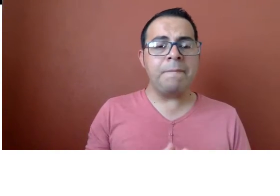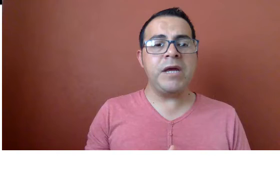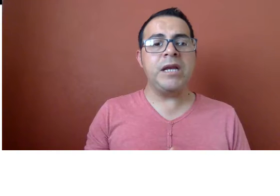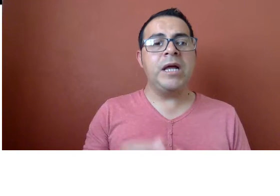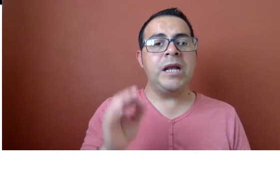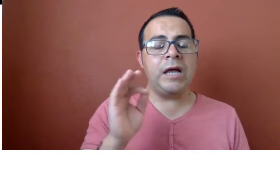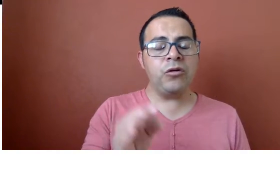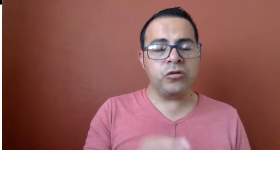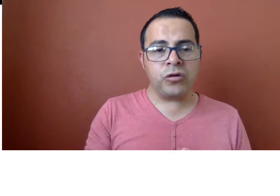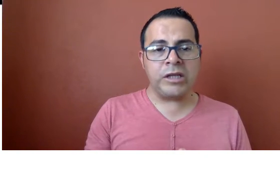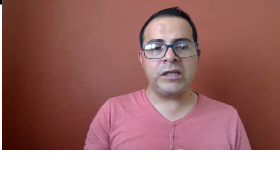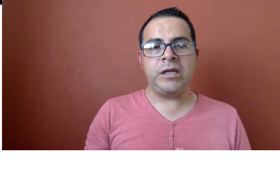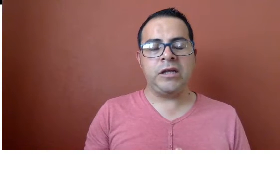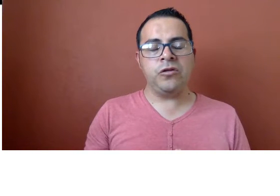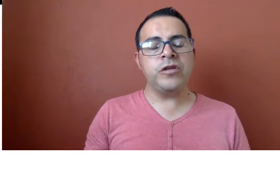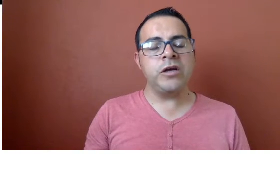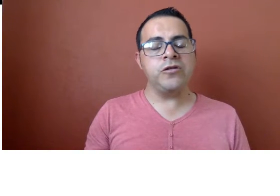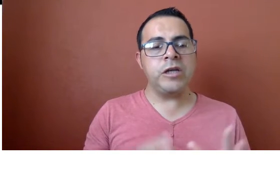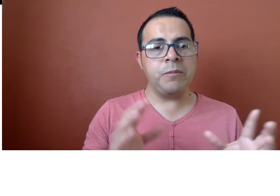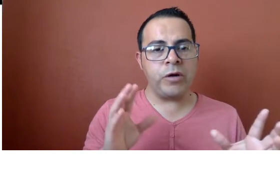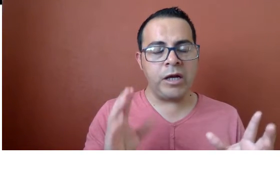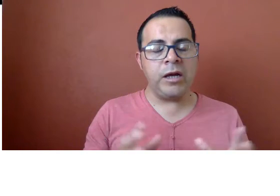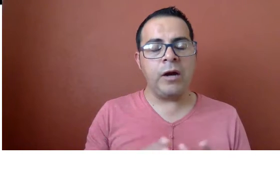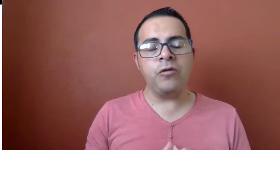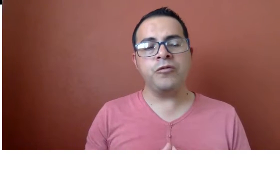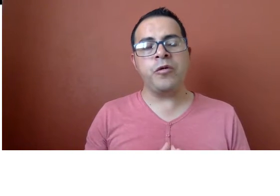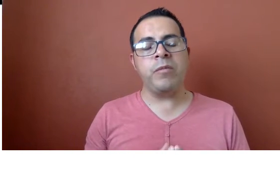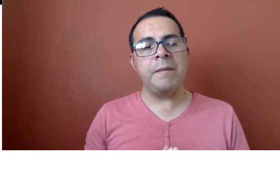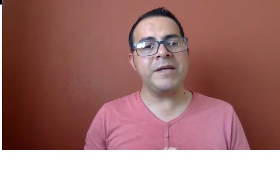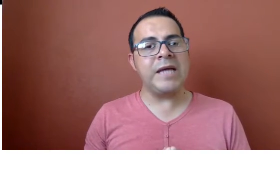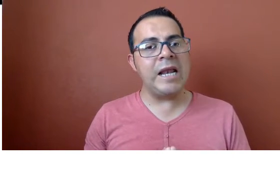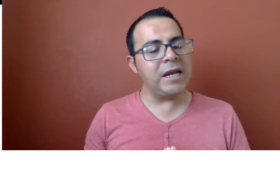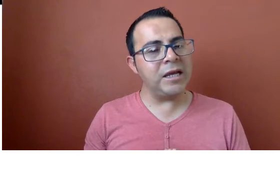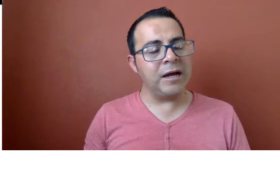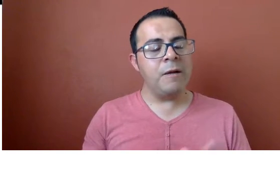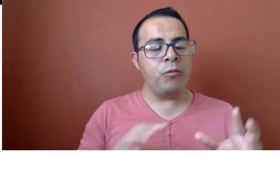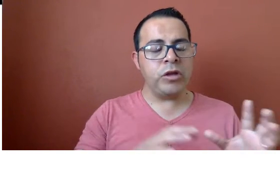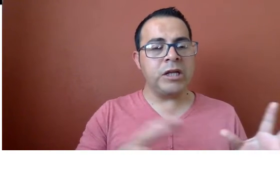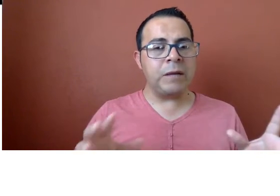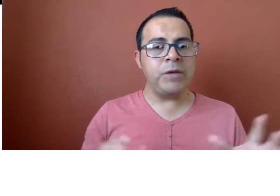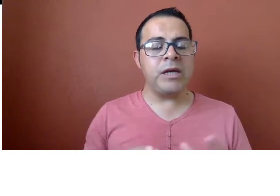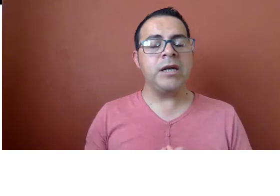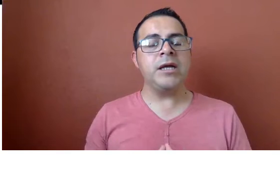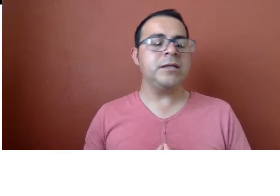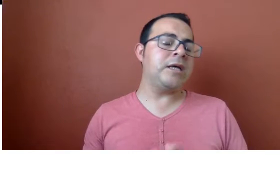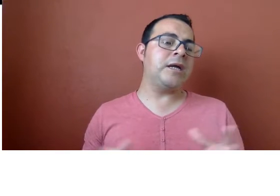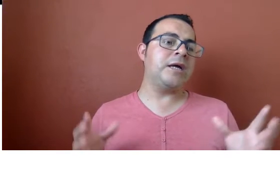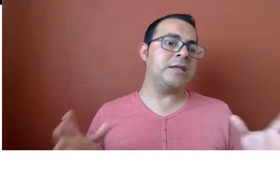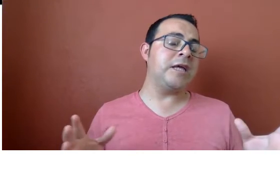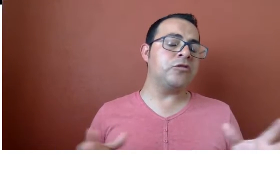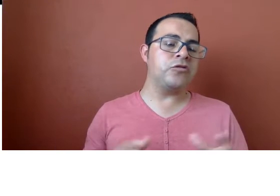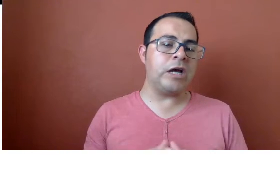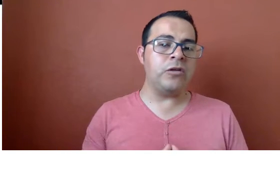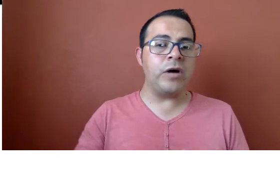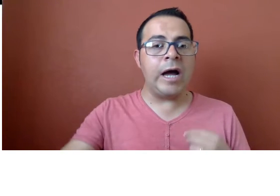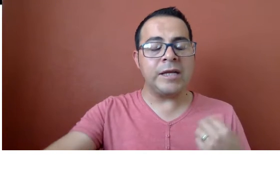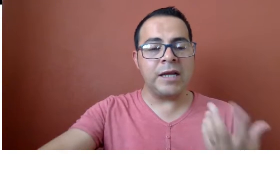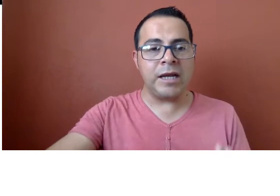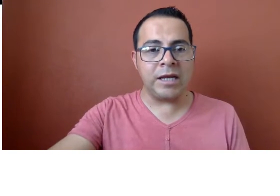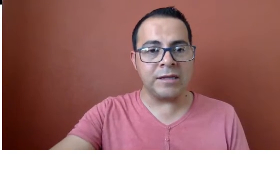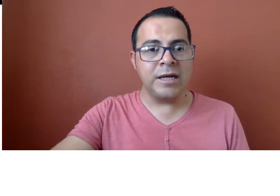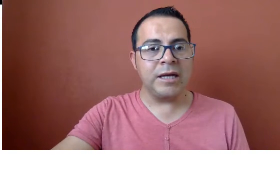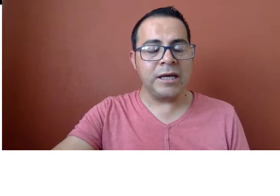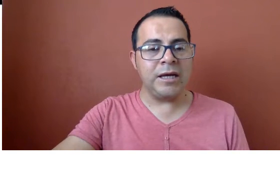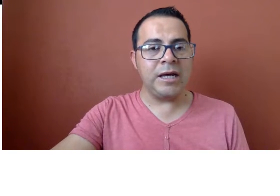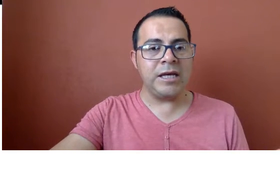porque también la doctora de 32 años tiene por ahí algunos problemas de alergia. Pudiera también ser que esté asociado a